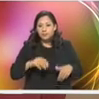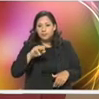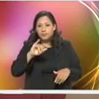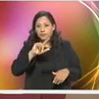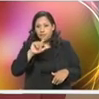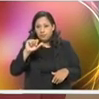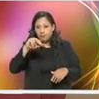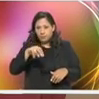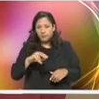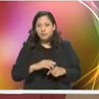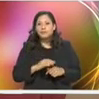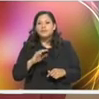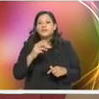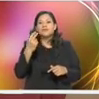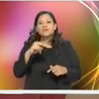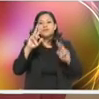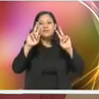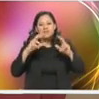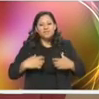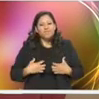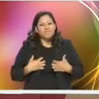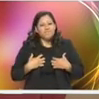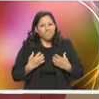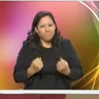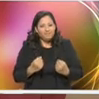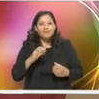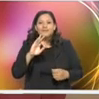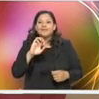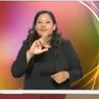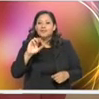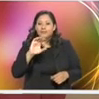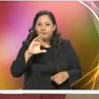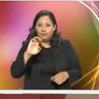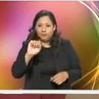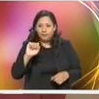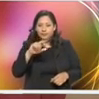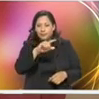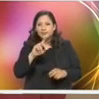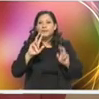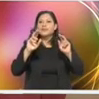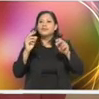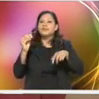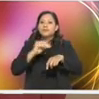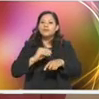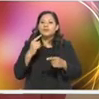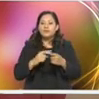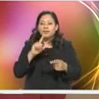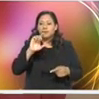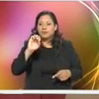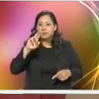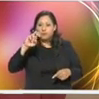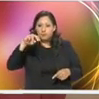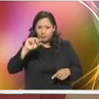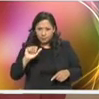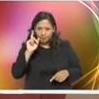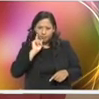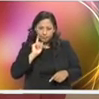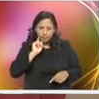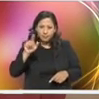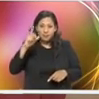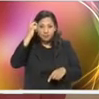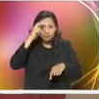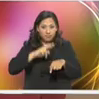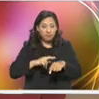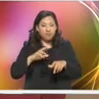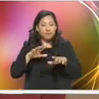Milán. Claro. Feroce se llama. Ok. Sí, es una apuesta que pone Lorena Massa, esta gran